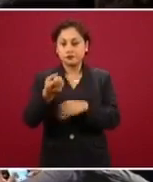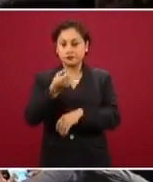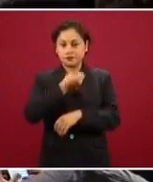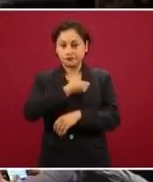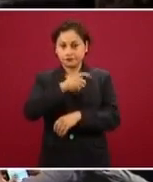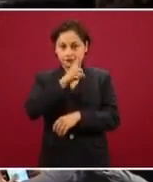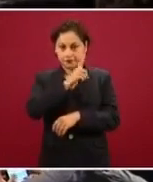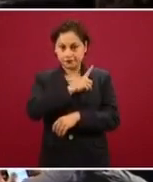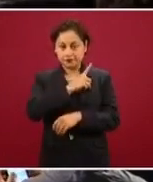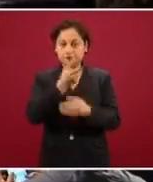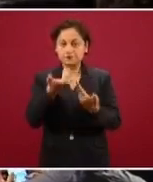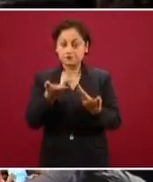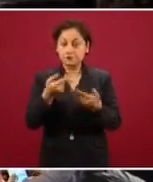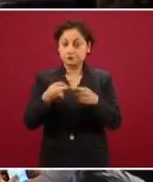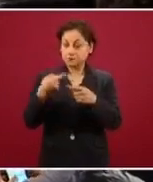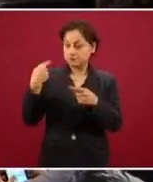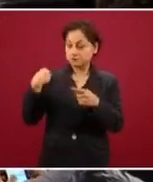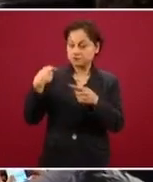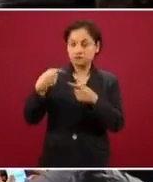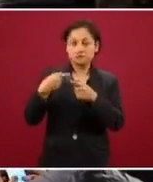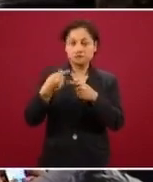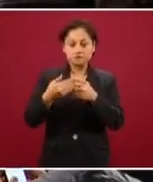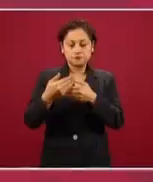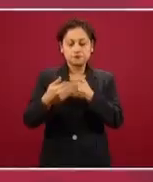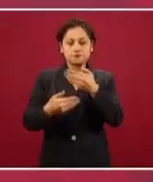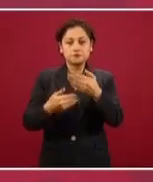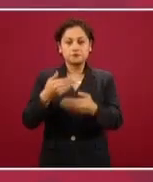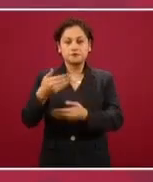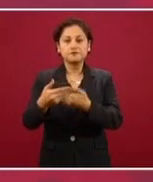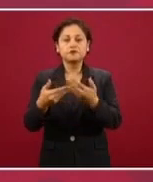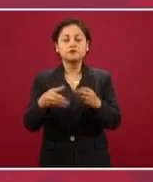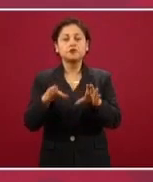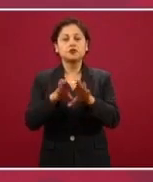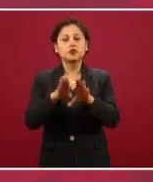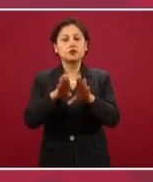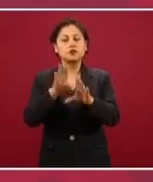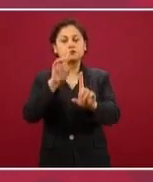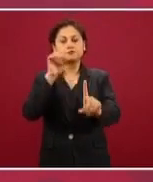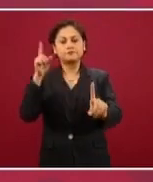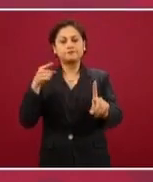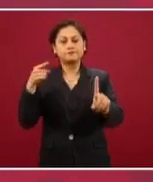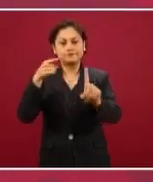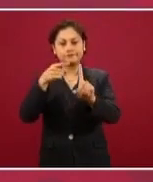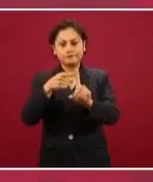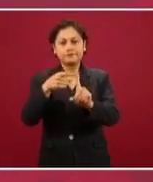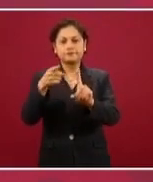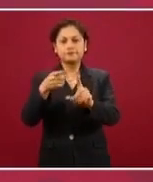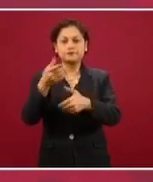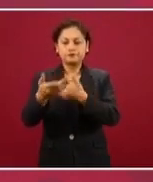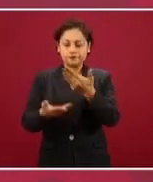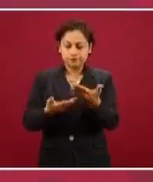de cómo vamos avanzando con el propósito de mejorar el servicio médico